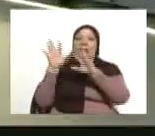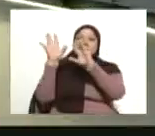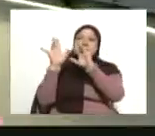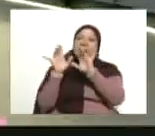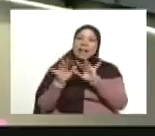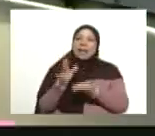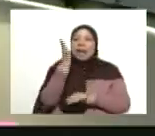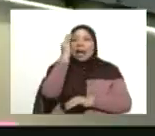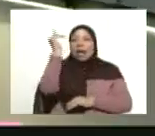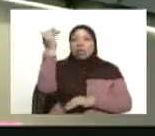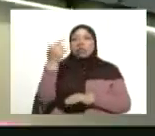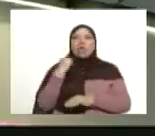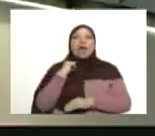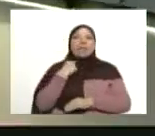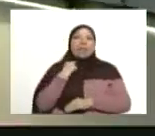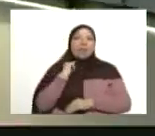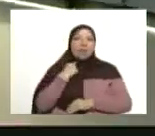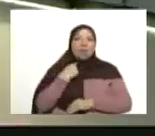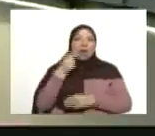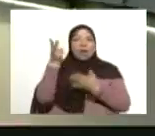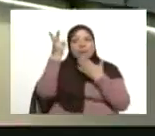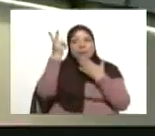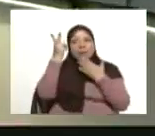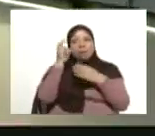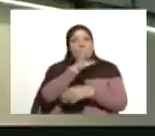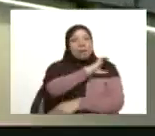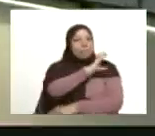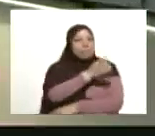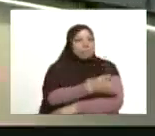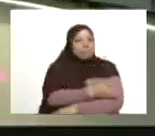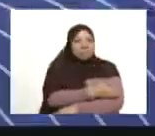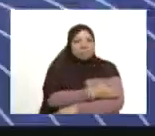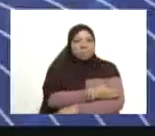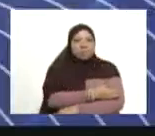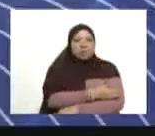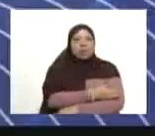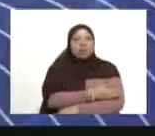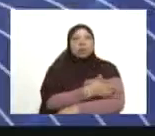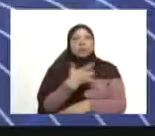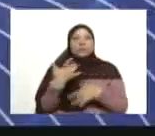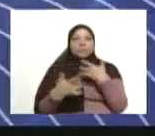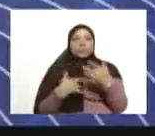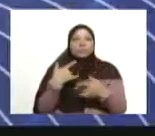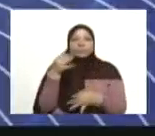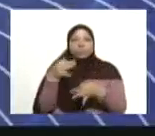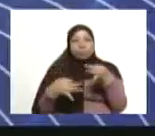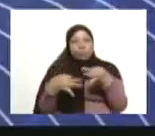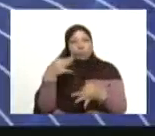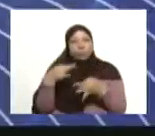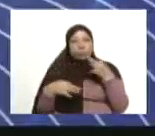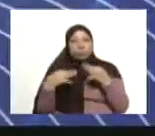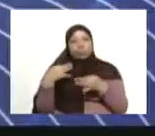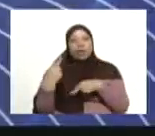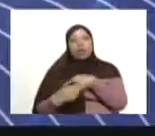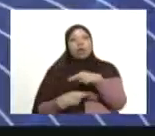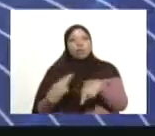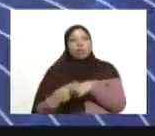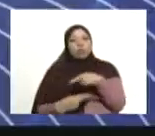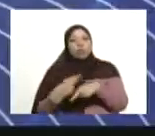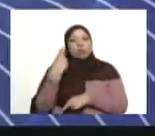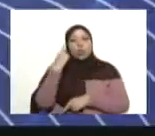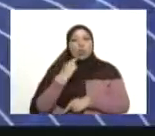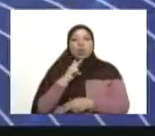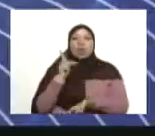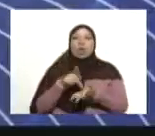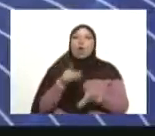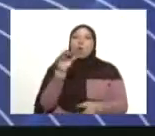tierras antiguas, son fuentes de energía para aquellas causas justas. Y la Revolución Bolivariana es la